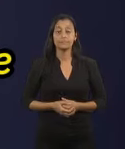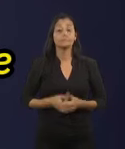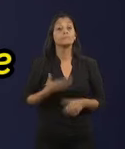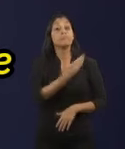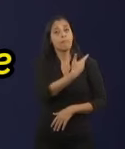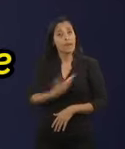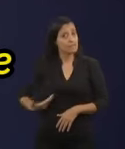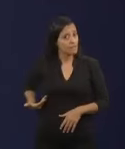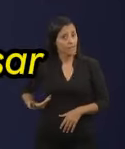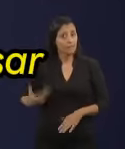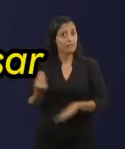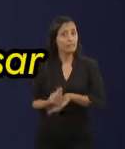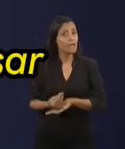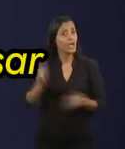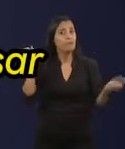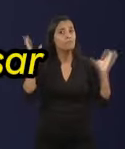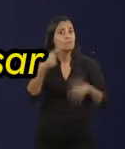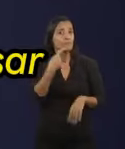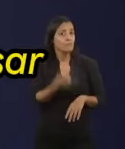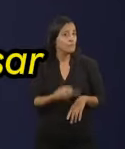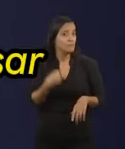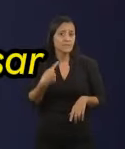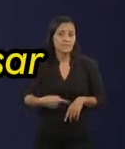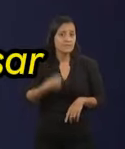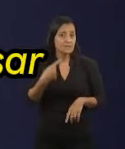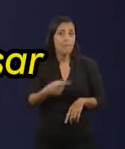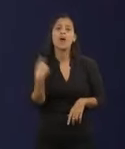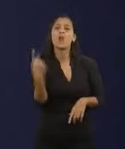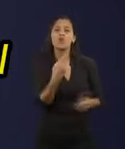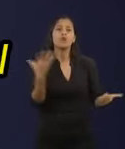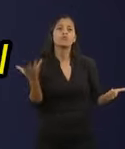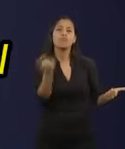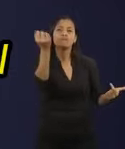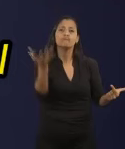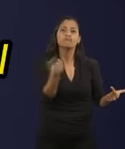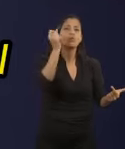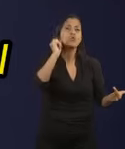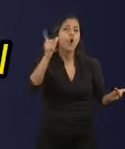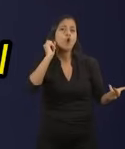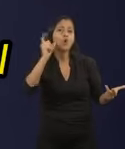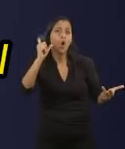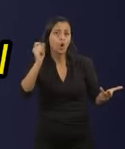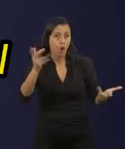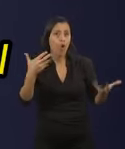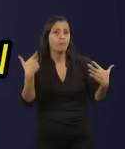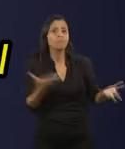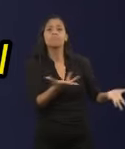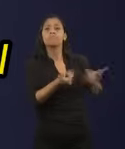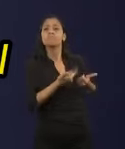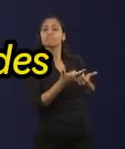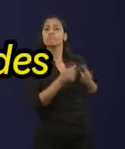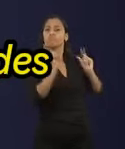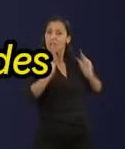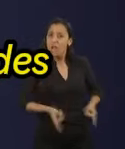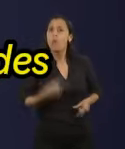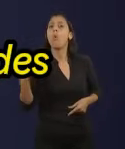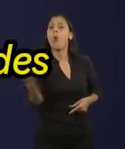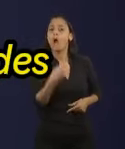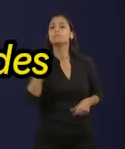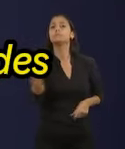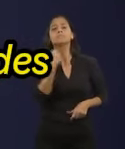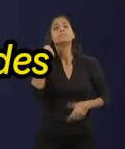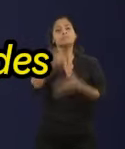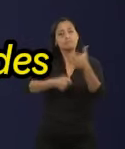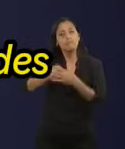presidente siempre dijo Bueno de hecho lo que logramos lo logramos a pesar de la política no frase que también ha repetido el presidente Miley en en en